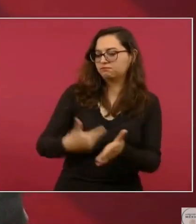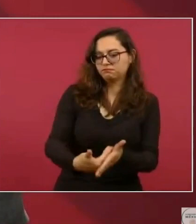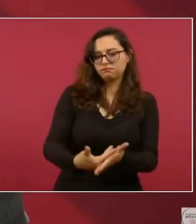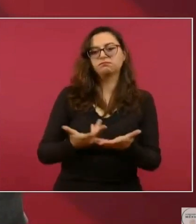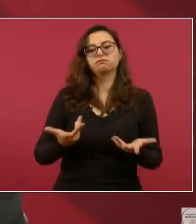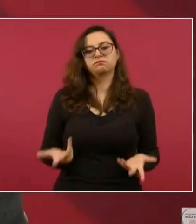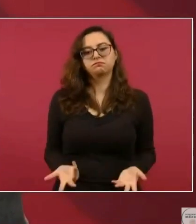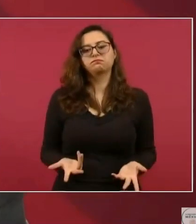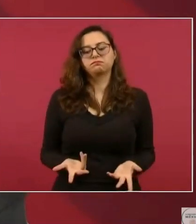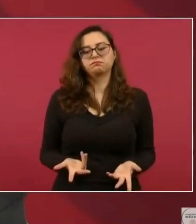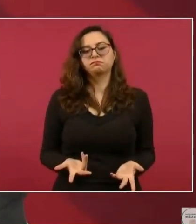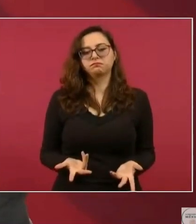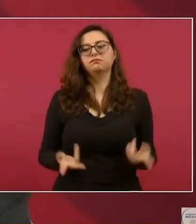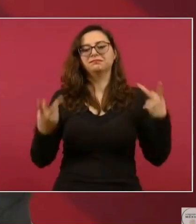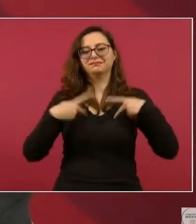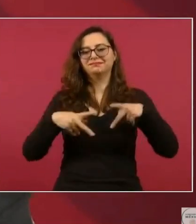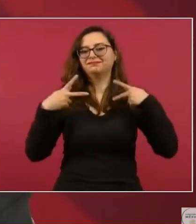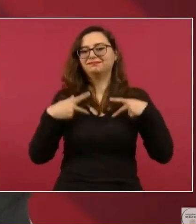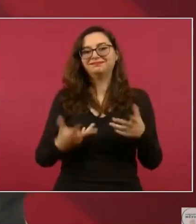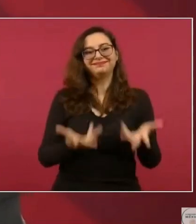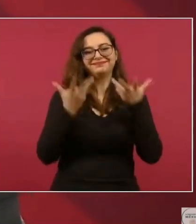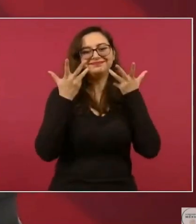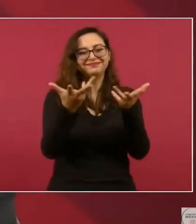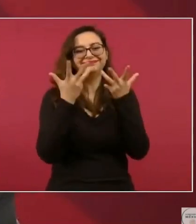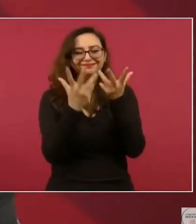y la gente quería